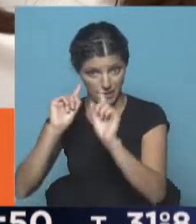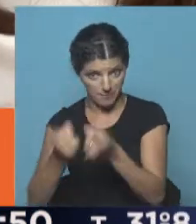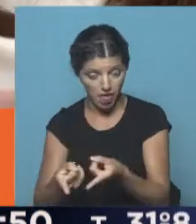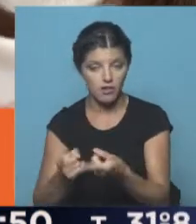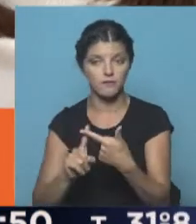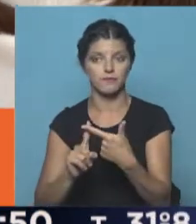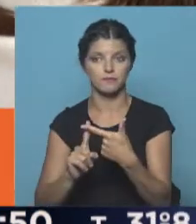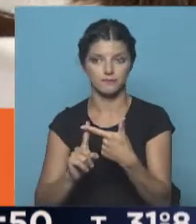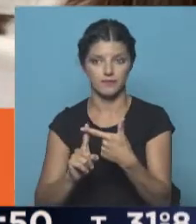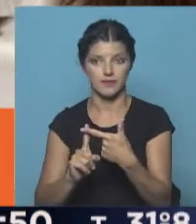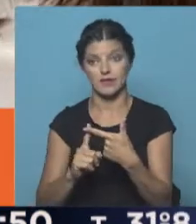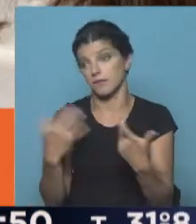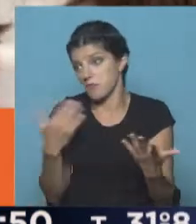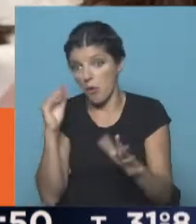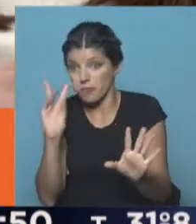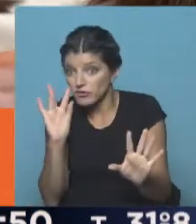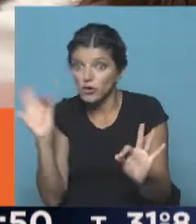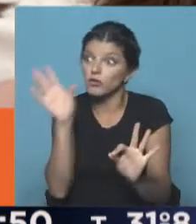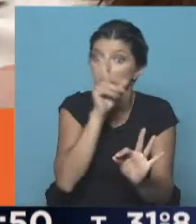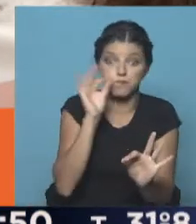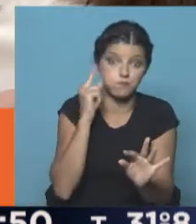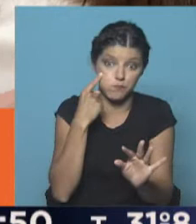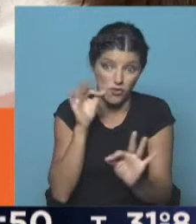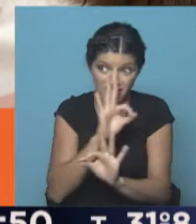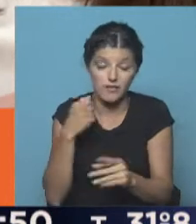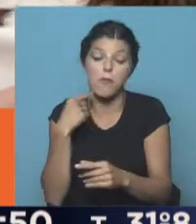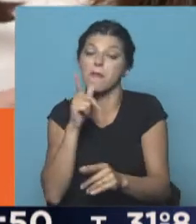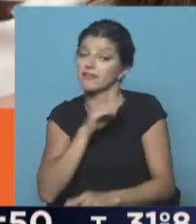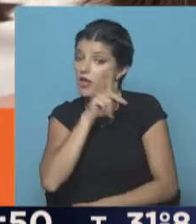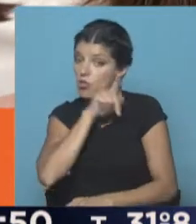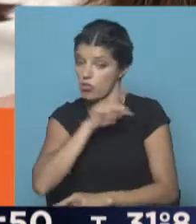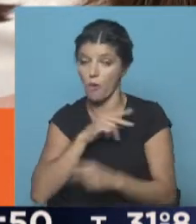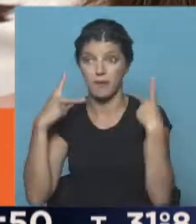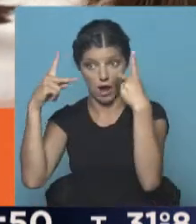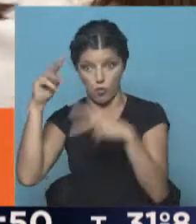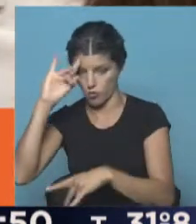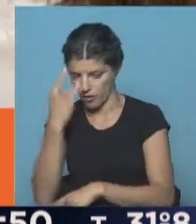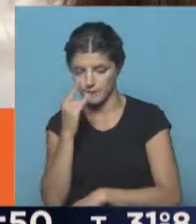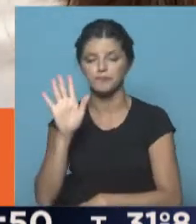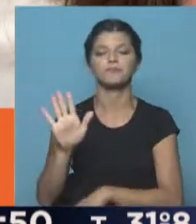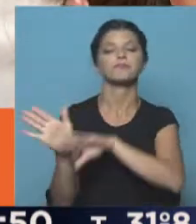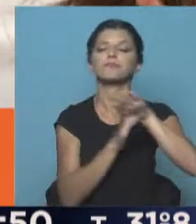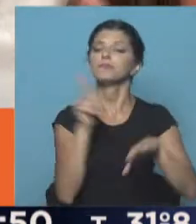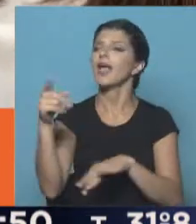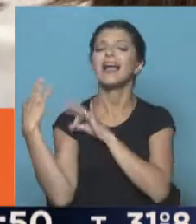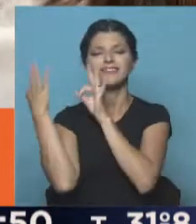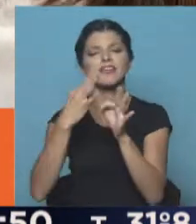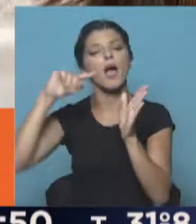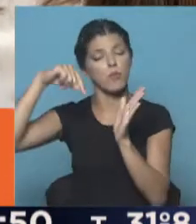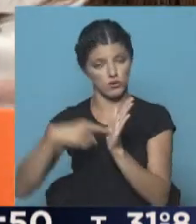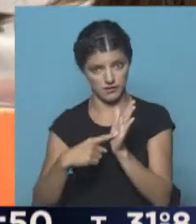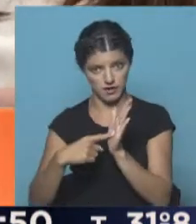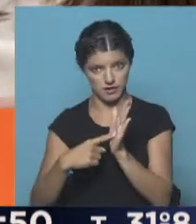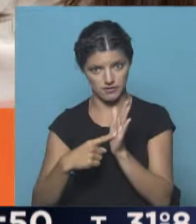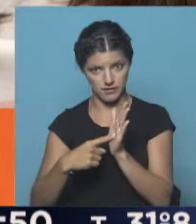hubo reporte, y si fue, ahí se mantiene en secreto. Ella llega a Buenos Aires, convoca un acto político también en el bastión de